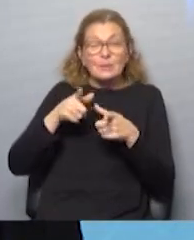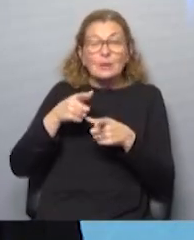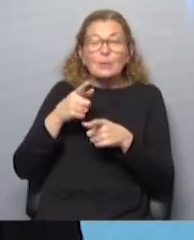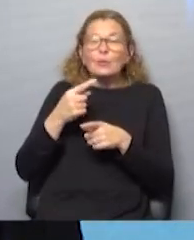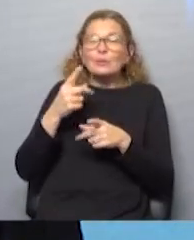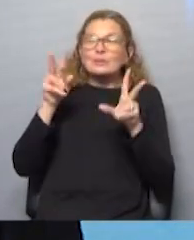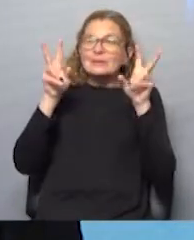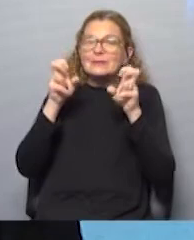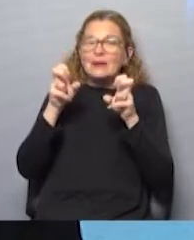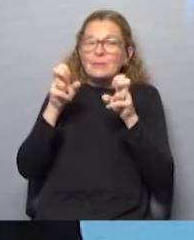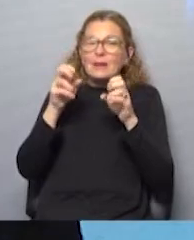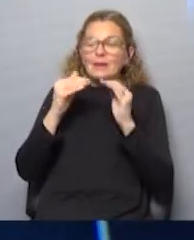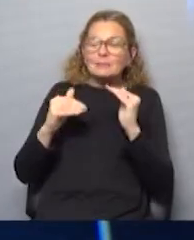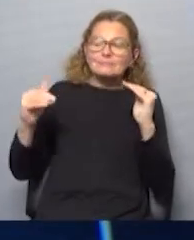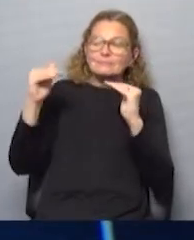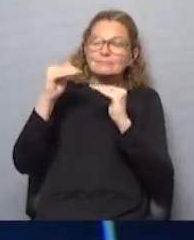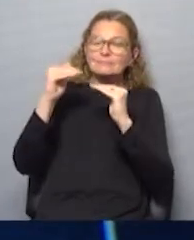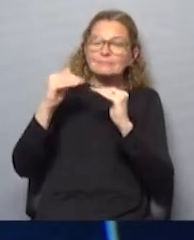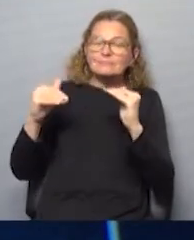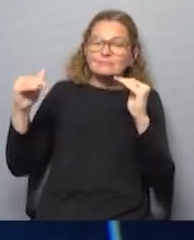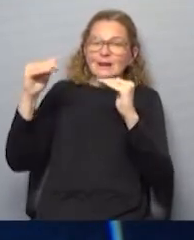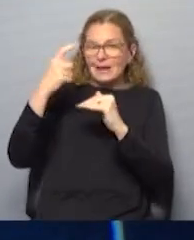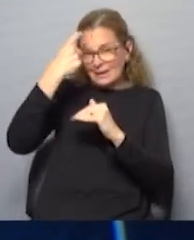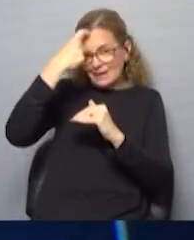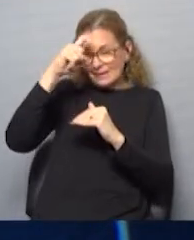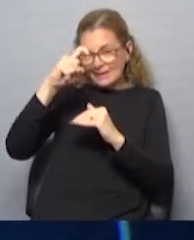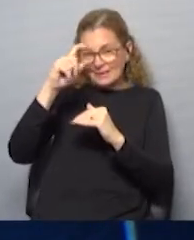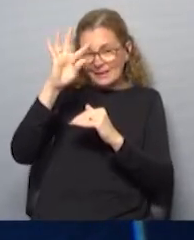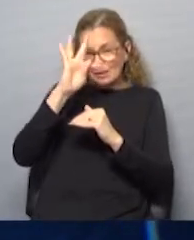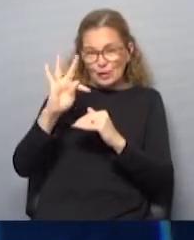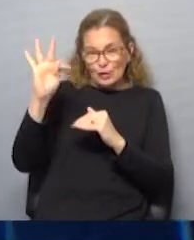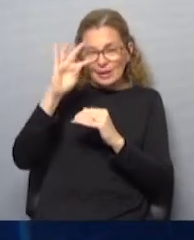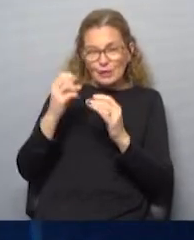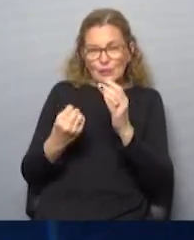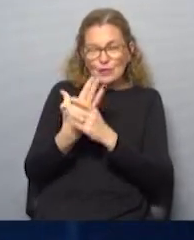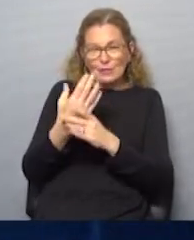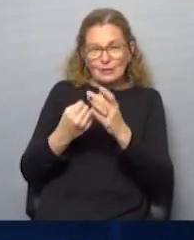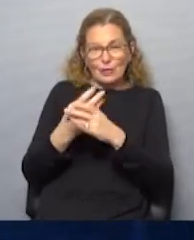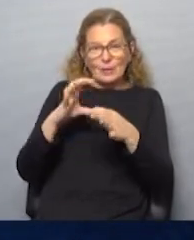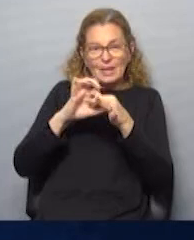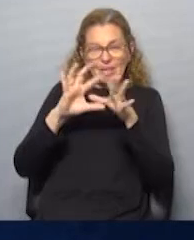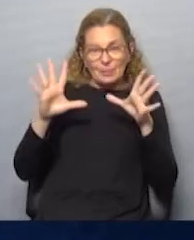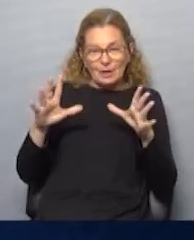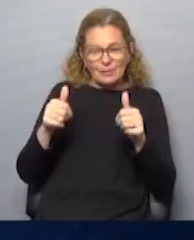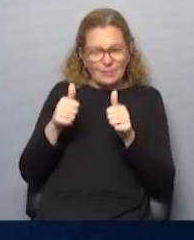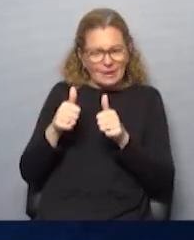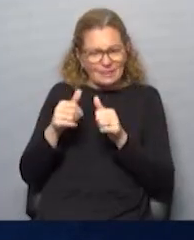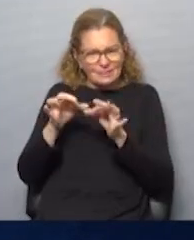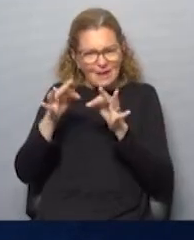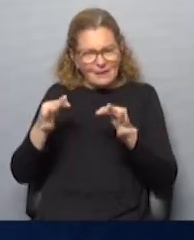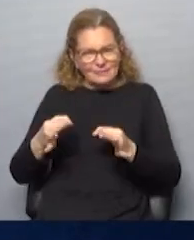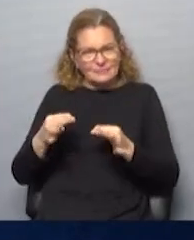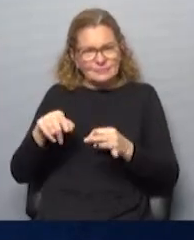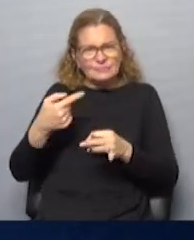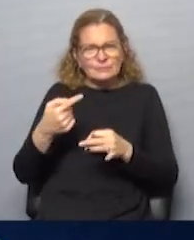por una cuestión mínima de escala la ciencia la tecnología y la innovación como la democracia el bienestar y la